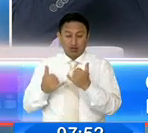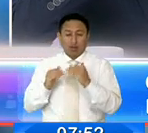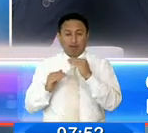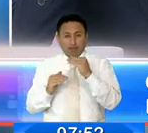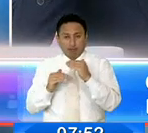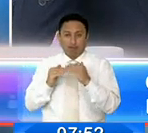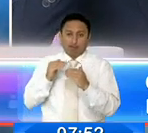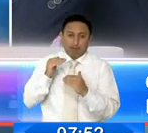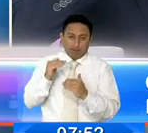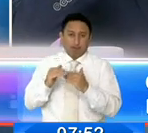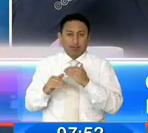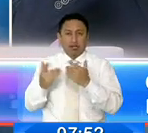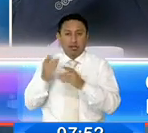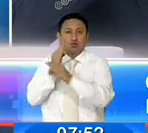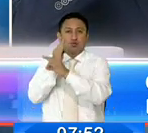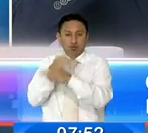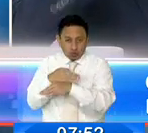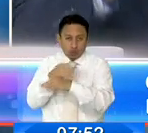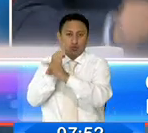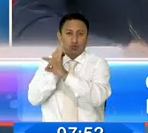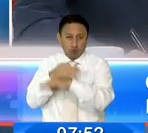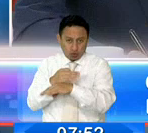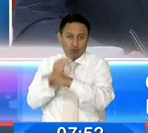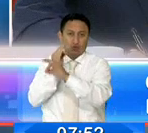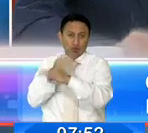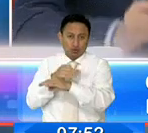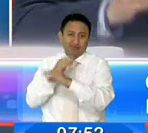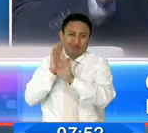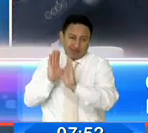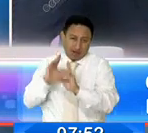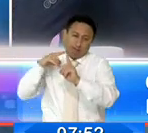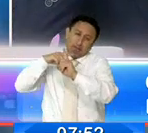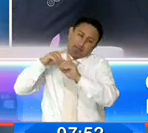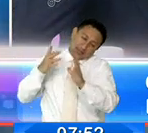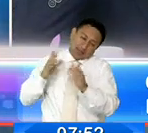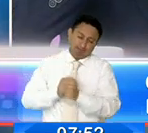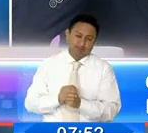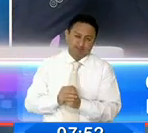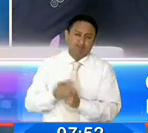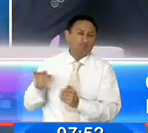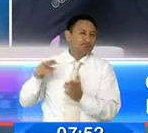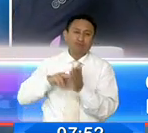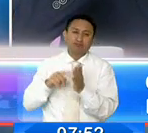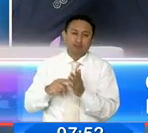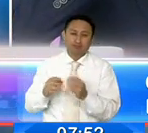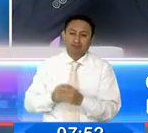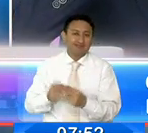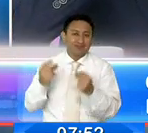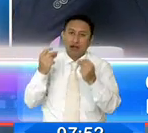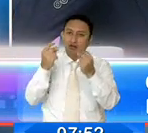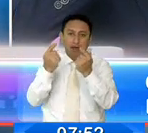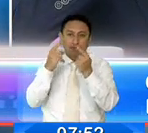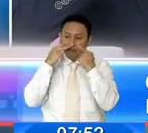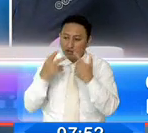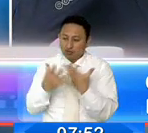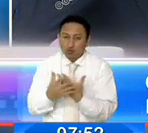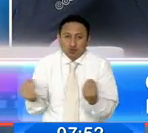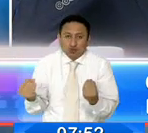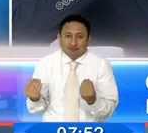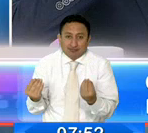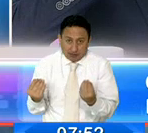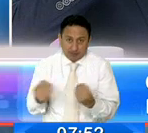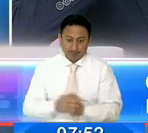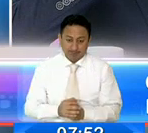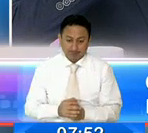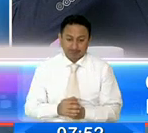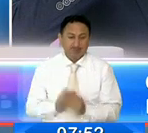en Está 65%. funcionando. Pero bueno, ¿qué quiere decir esto? Que nosotros tenemos que tomar rápidamente una solución. Y la solución es,